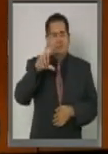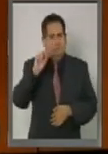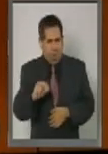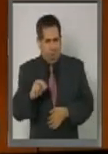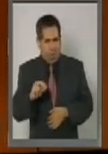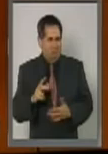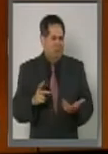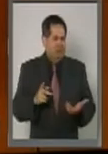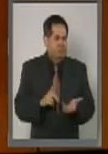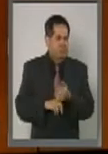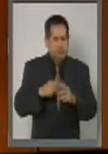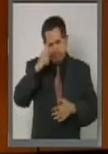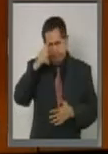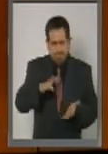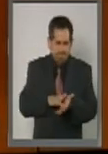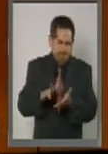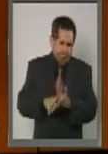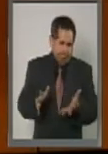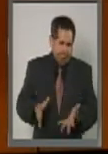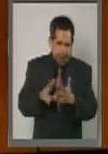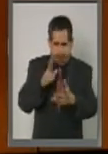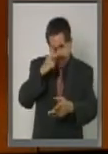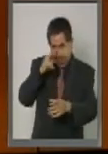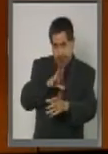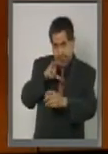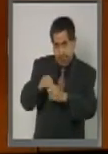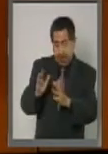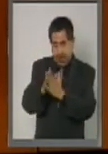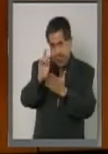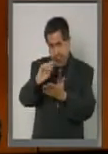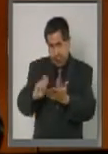promotor y orgullosamente es parte.